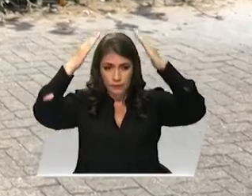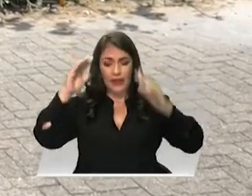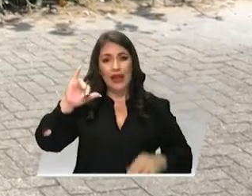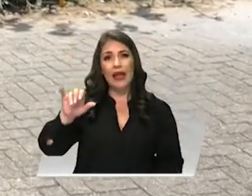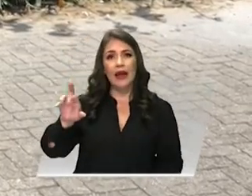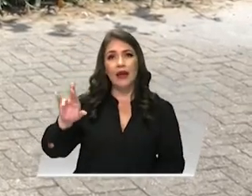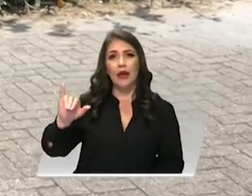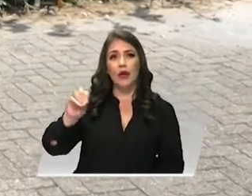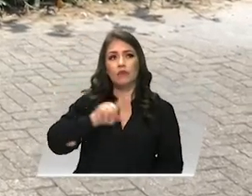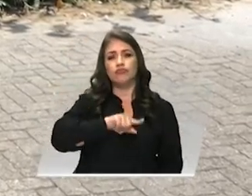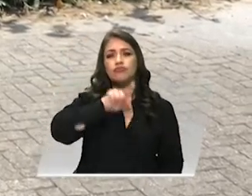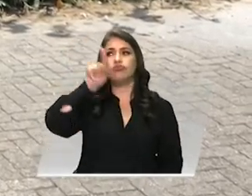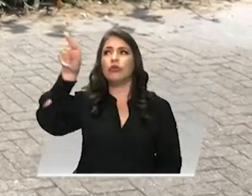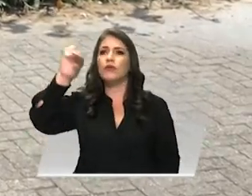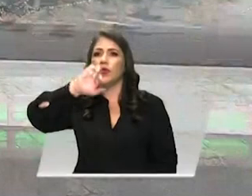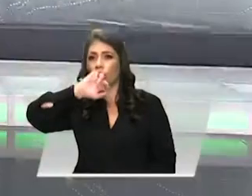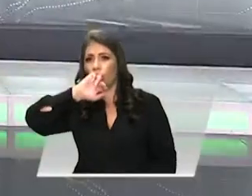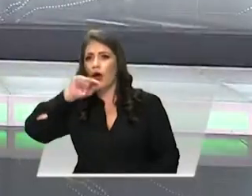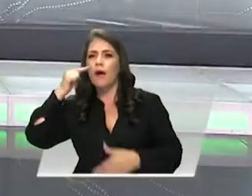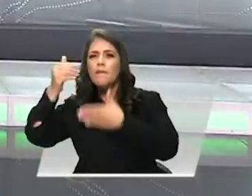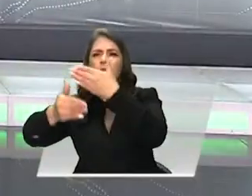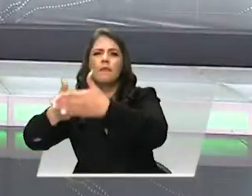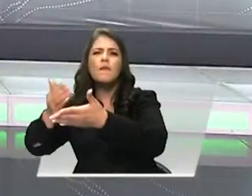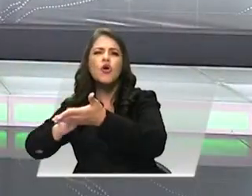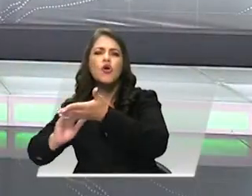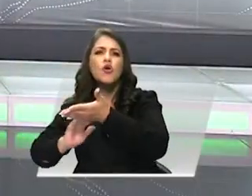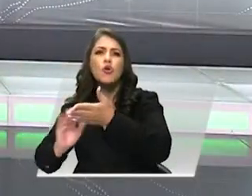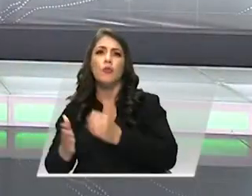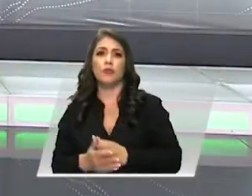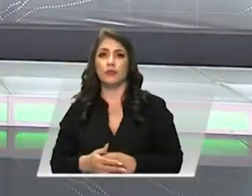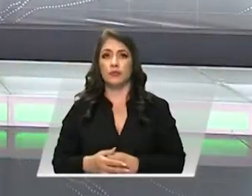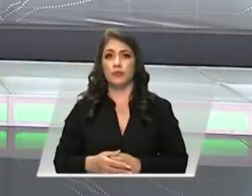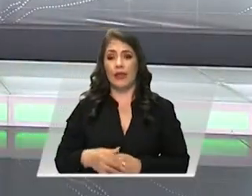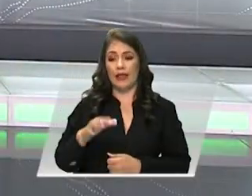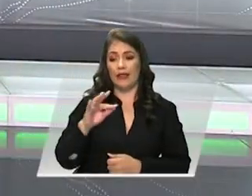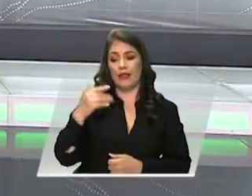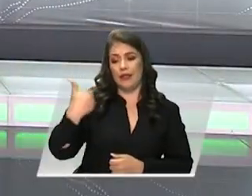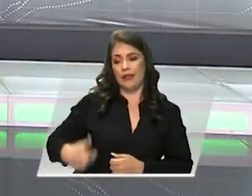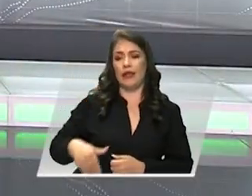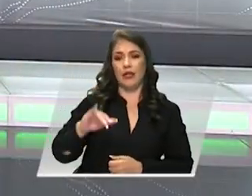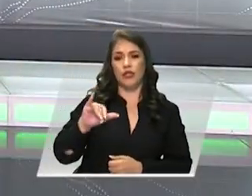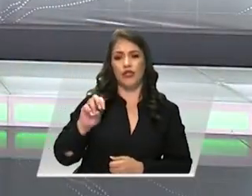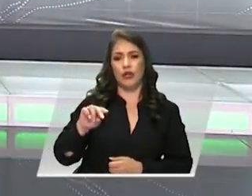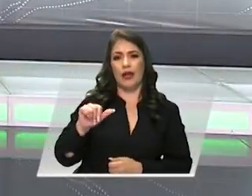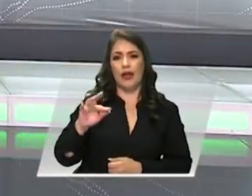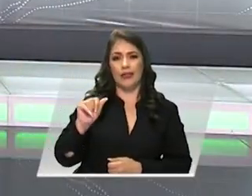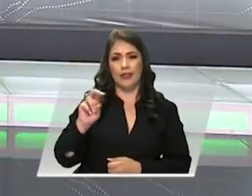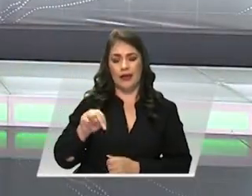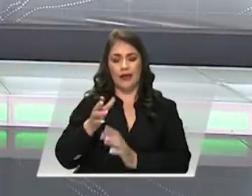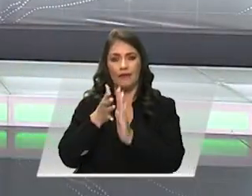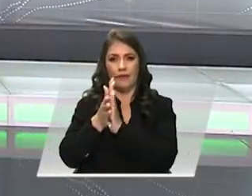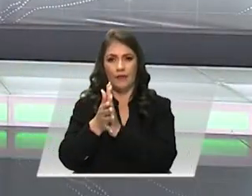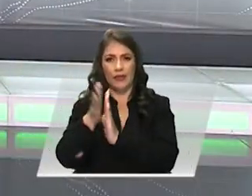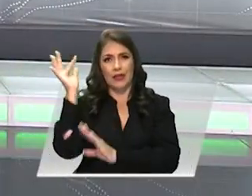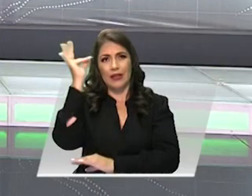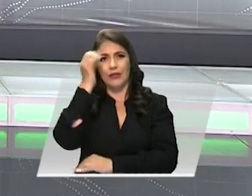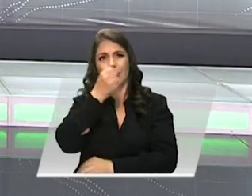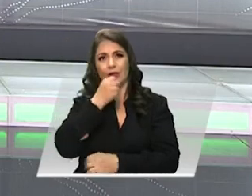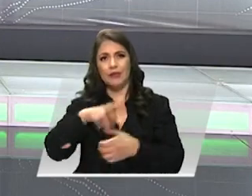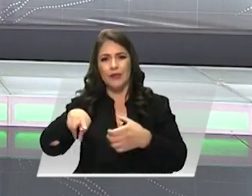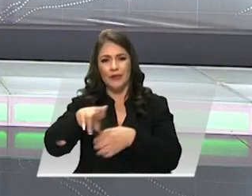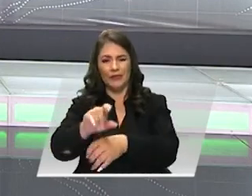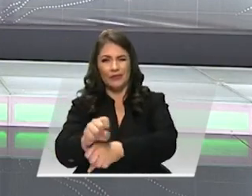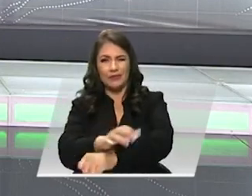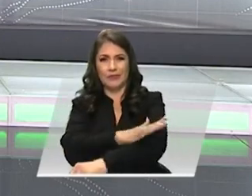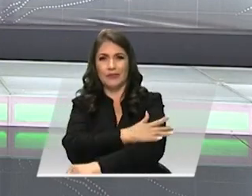viajará a Roma y hará seguimiento de este proceso. Desde Tarso, Antioquia, informó Jonathan Barrera, porque en Teleantioquia Noticias la región se